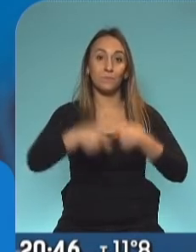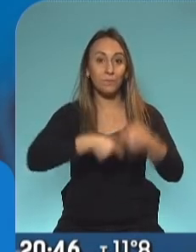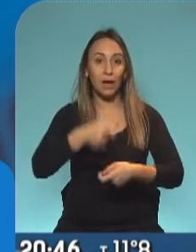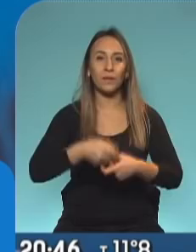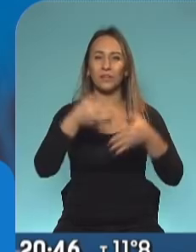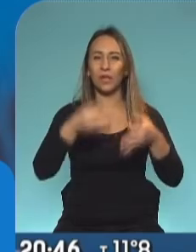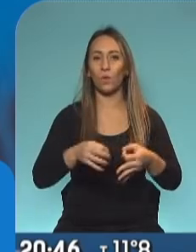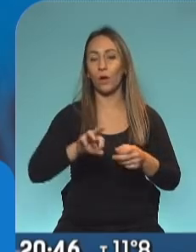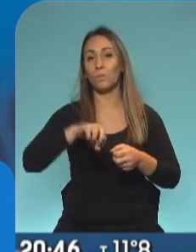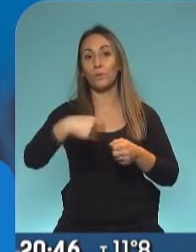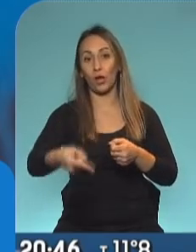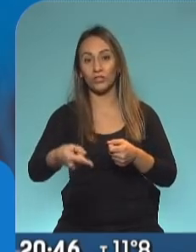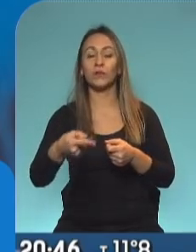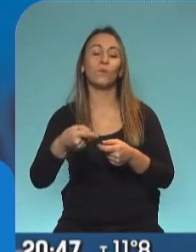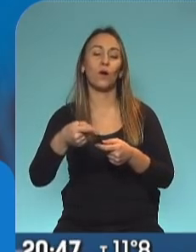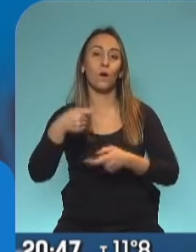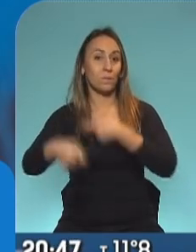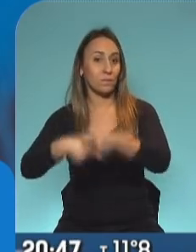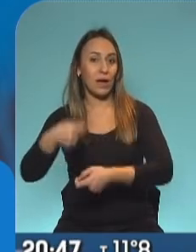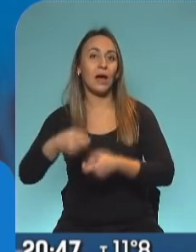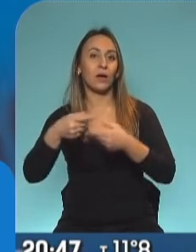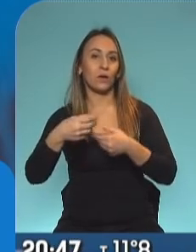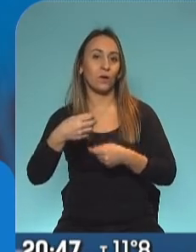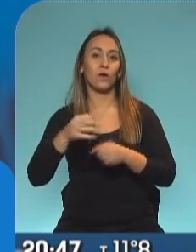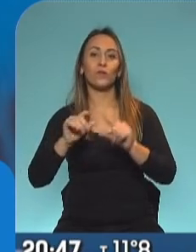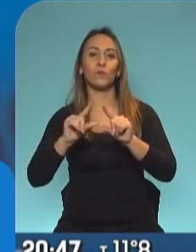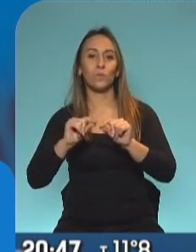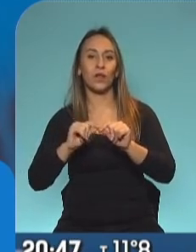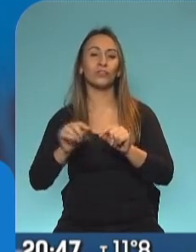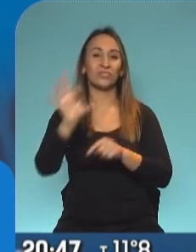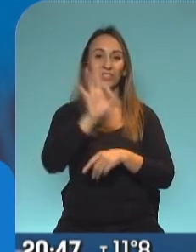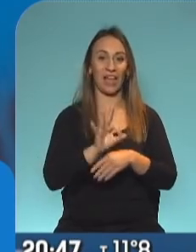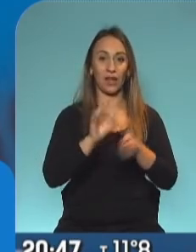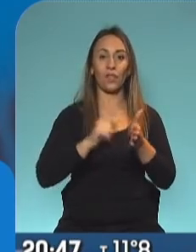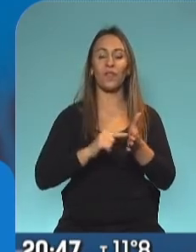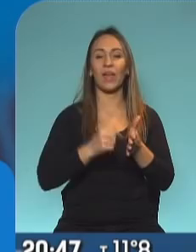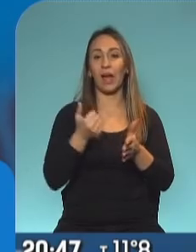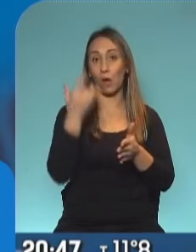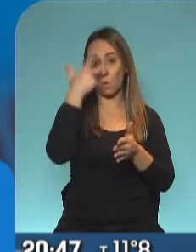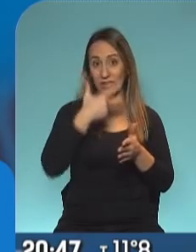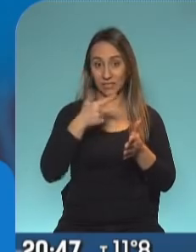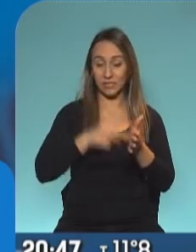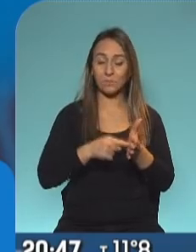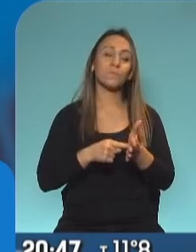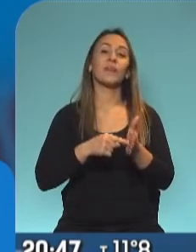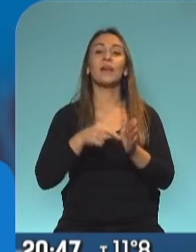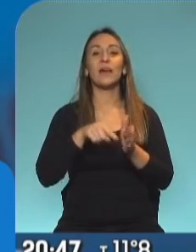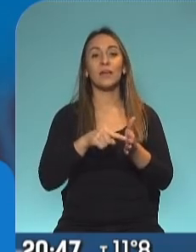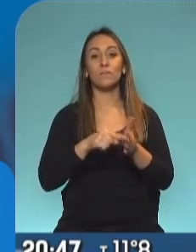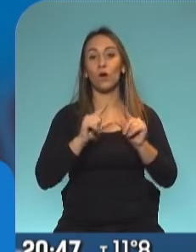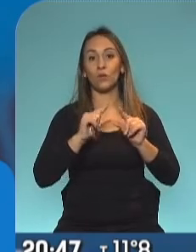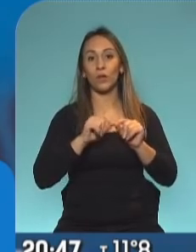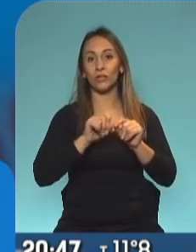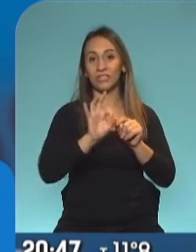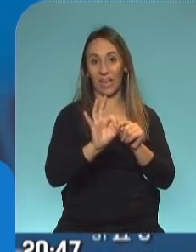próximo cronograma de pagos tendrá que ver con empezar con la numeración 0 de la asignación universal, de los titulares de la asignación universal. Así